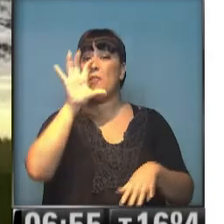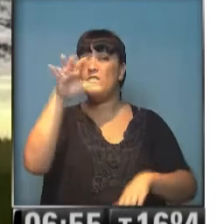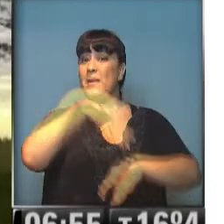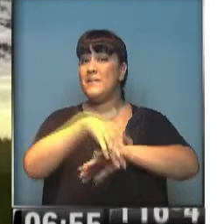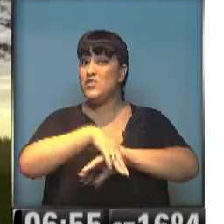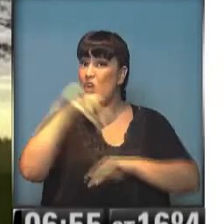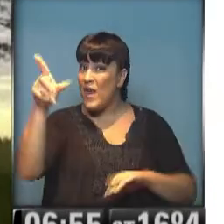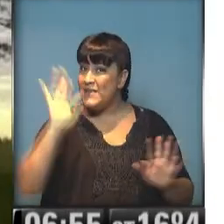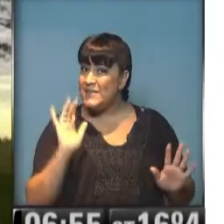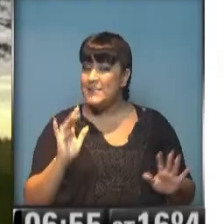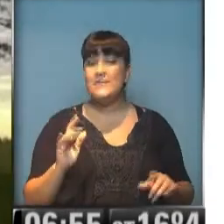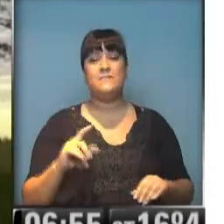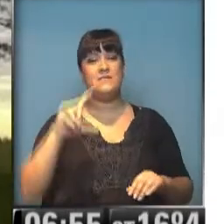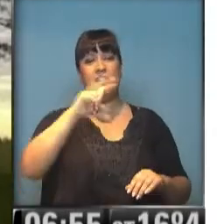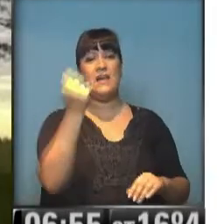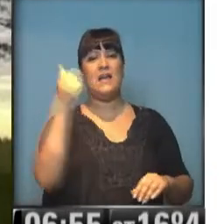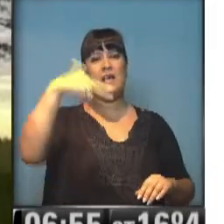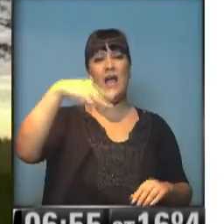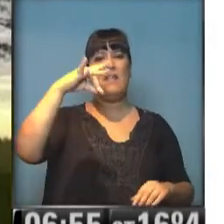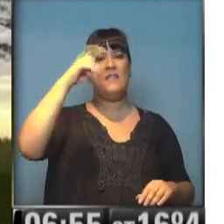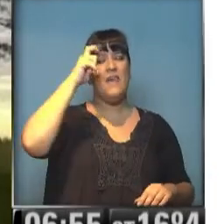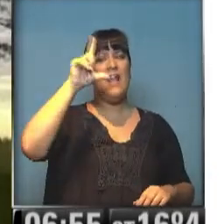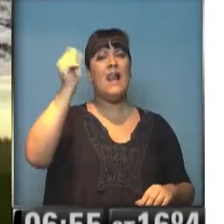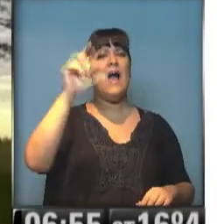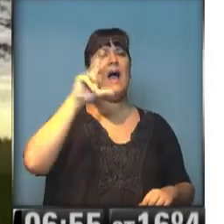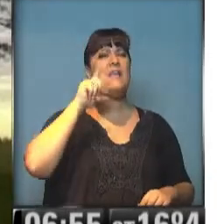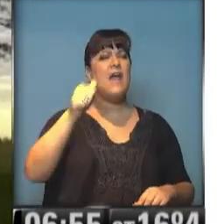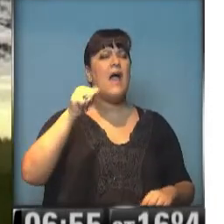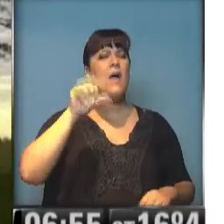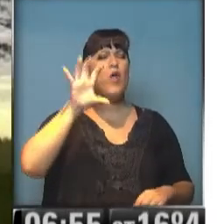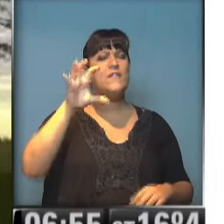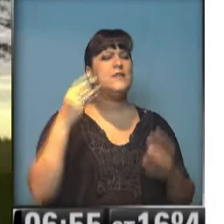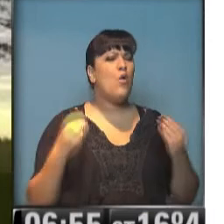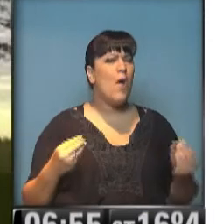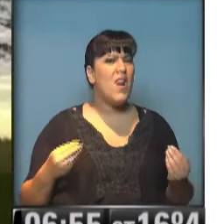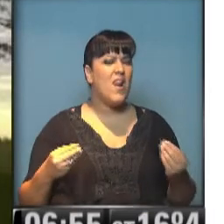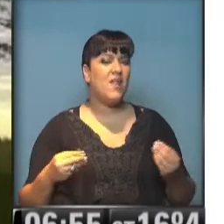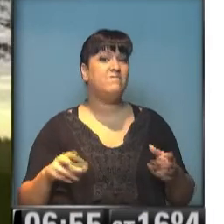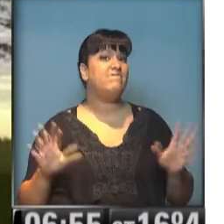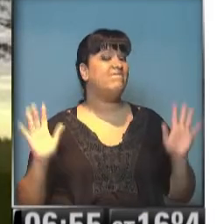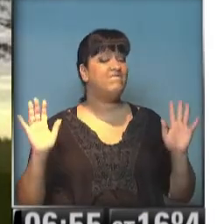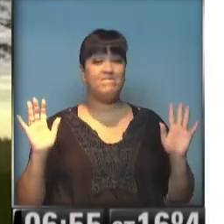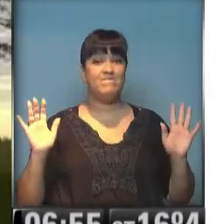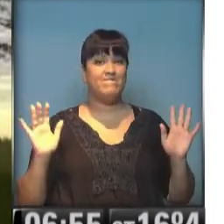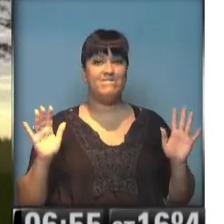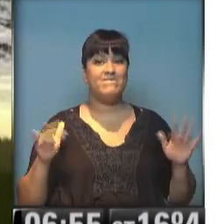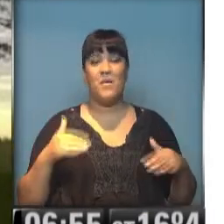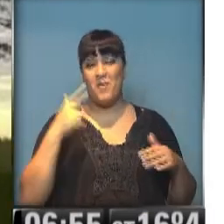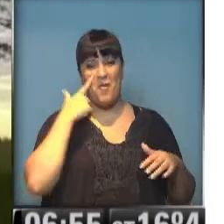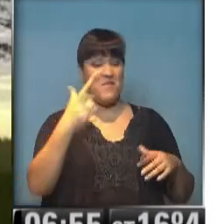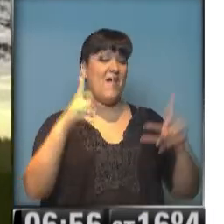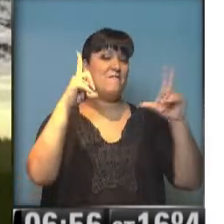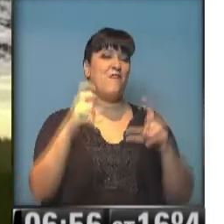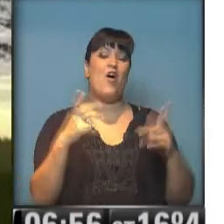Candelaria? Candelaria. ¿Qué y... este señor la provincia? Que no, si no sé. Bueno, pero mira qué foto manda,